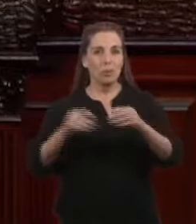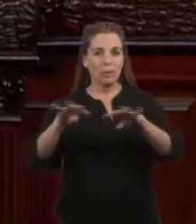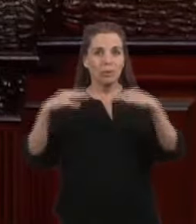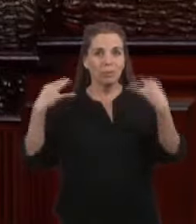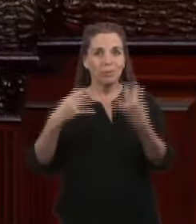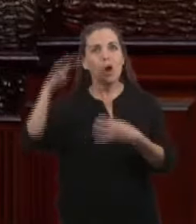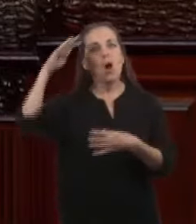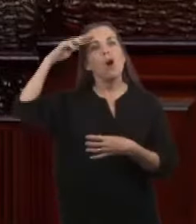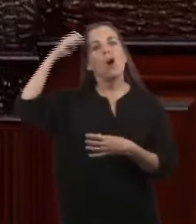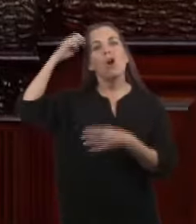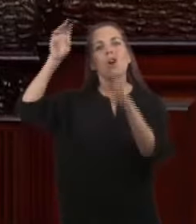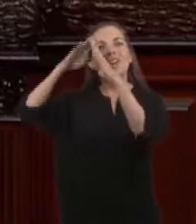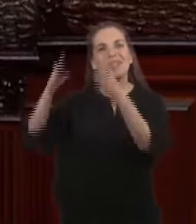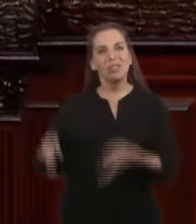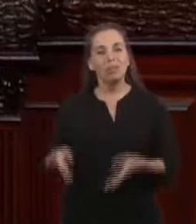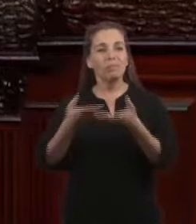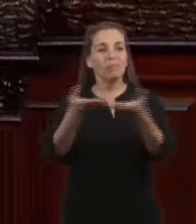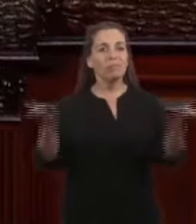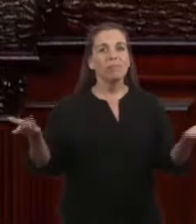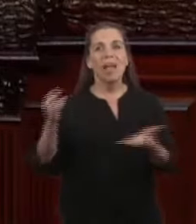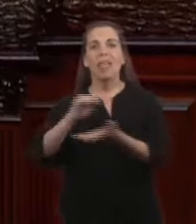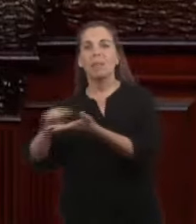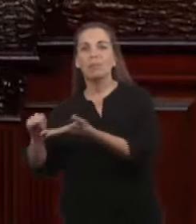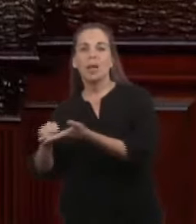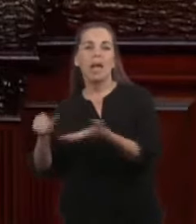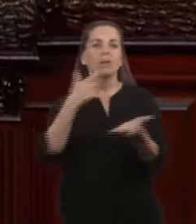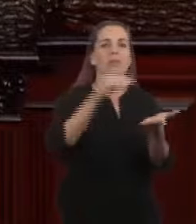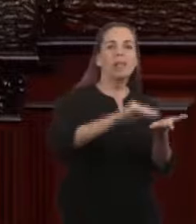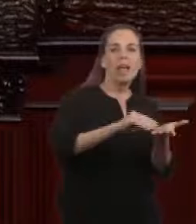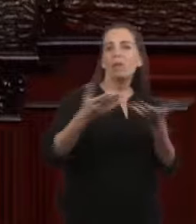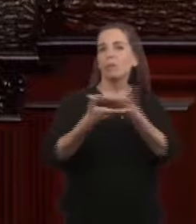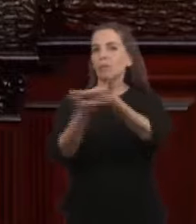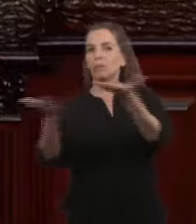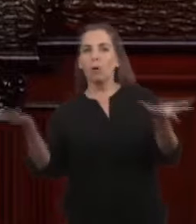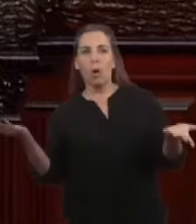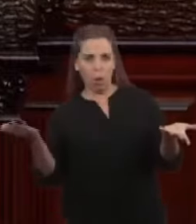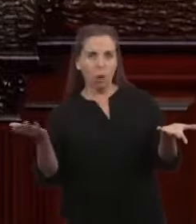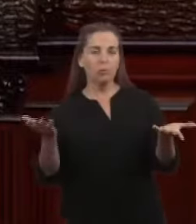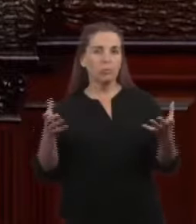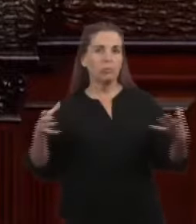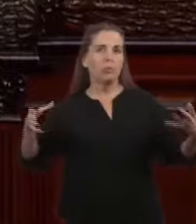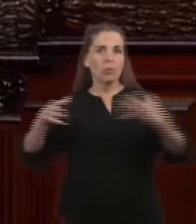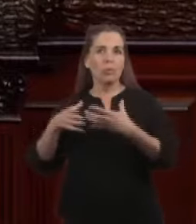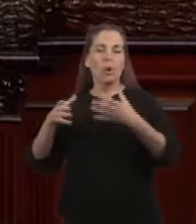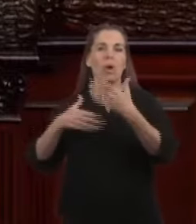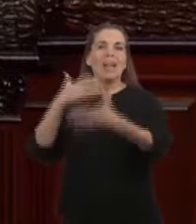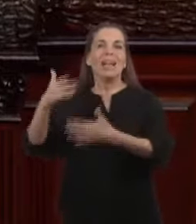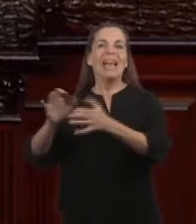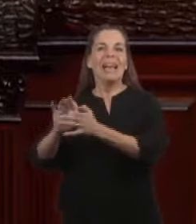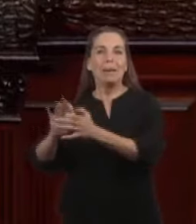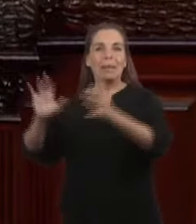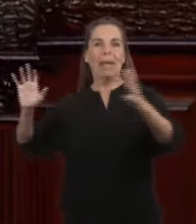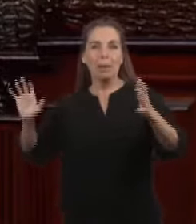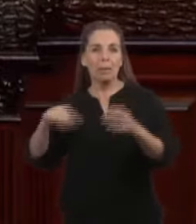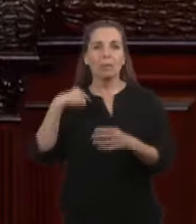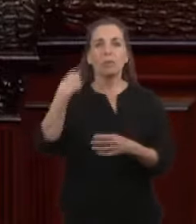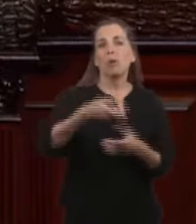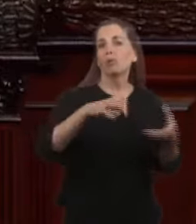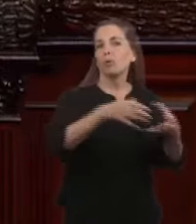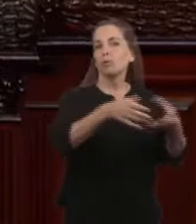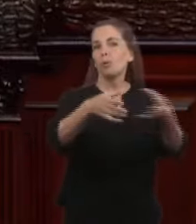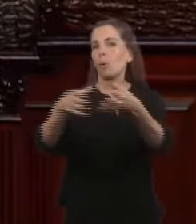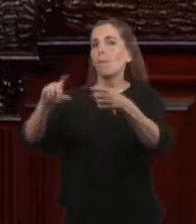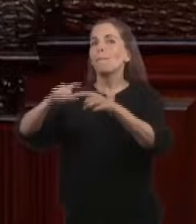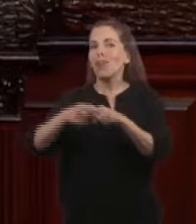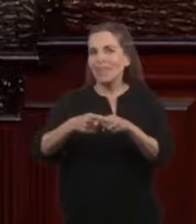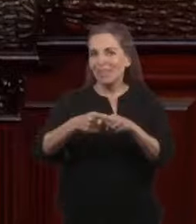nación diputados senadores y dirigentes tanto de la libertad avanza como del resto del Arco político que hoy